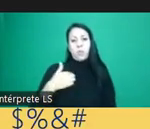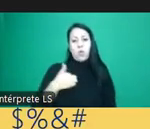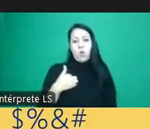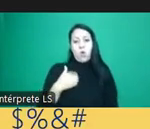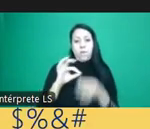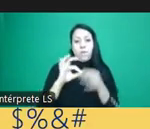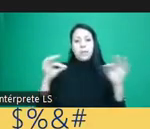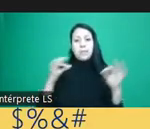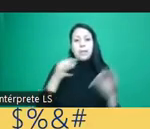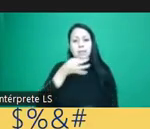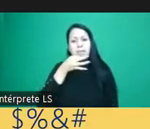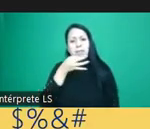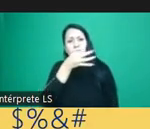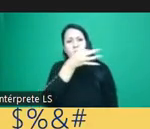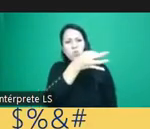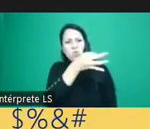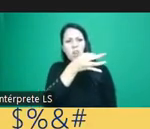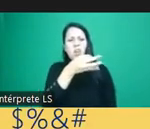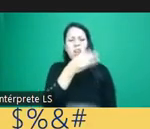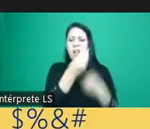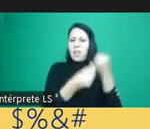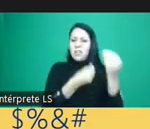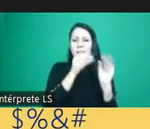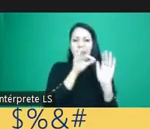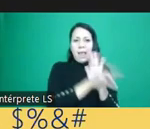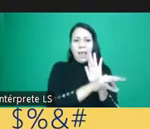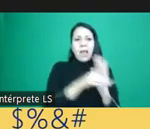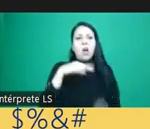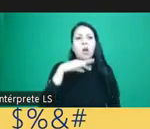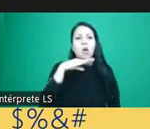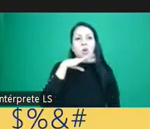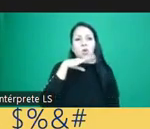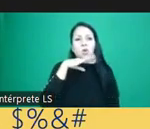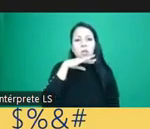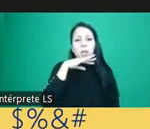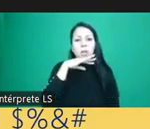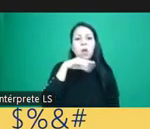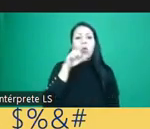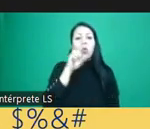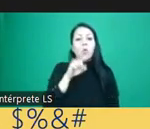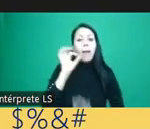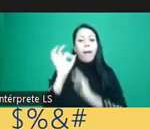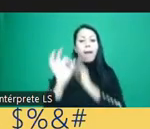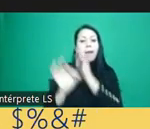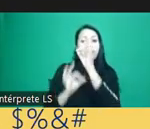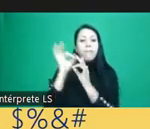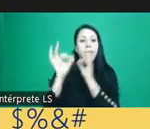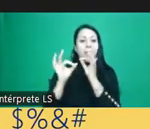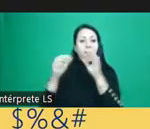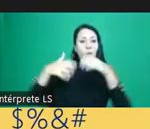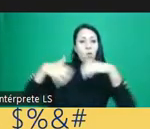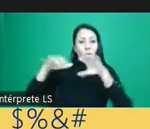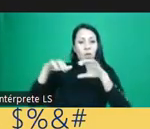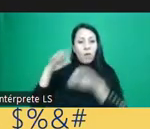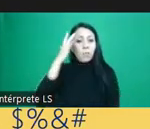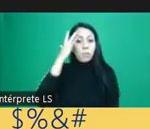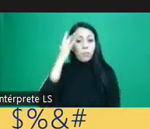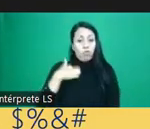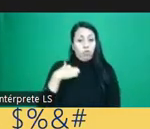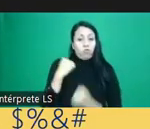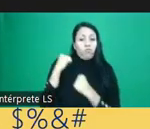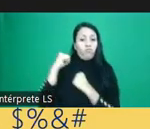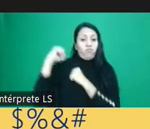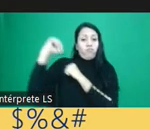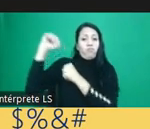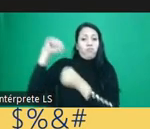denunciar la precariedad, palabra grosera que se vive en las actividades del cuidado, y decirles que resisto mientras tengo